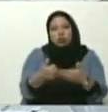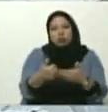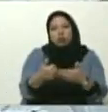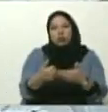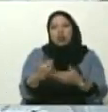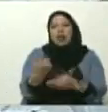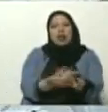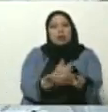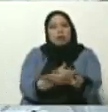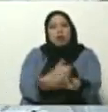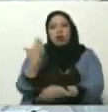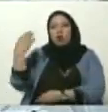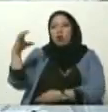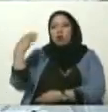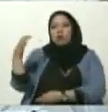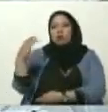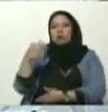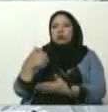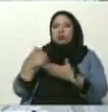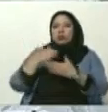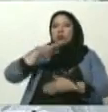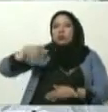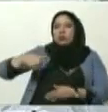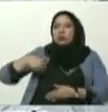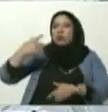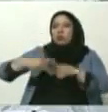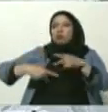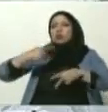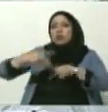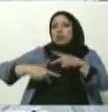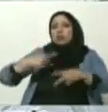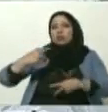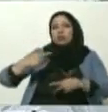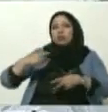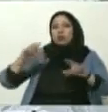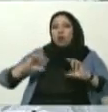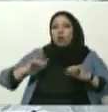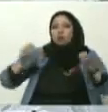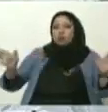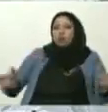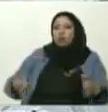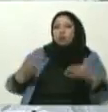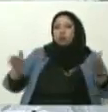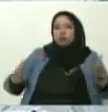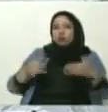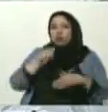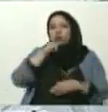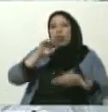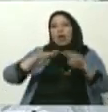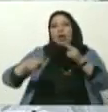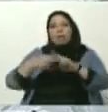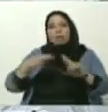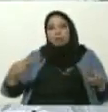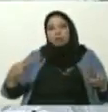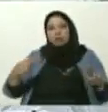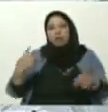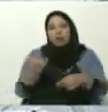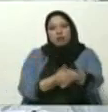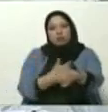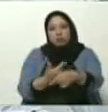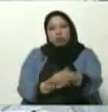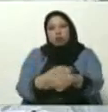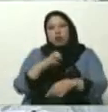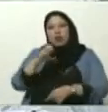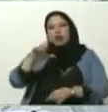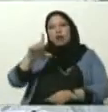hermano país de Colombia como garante de este proceso que va a reimpulsar sin duda alguna la paz en el hermano país entre el